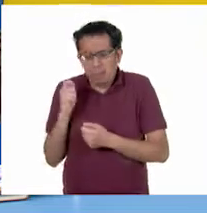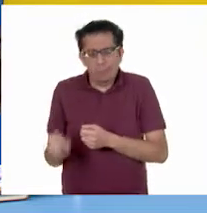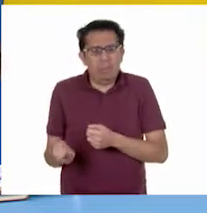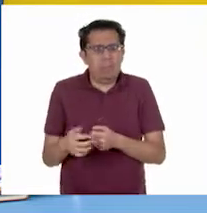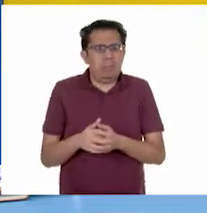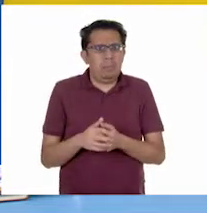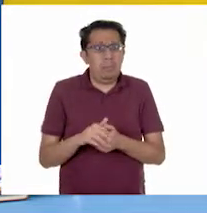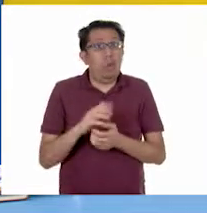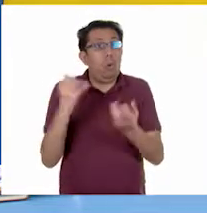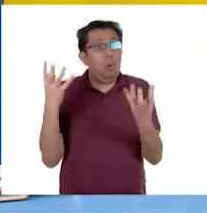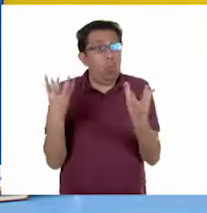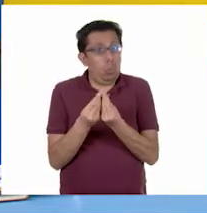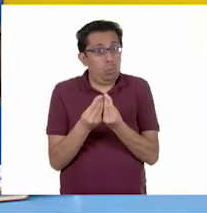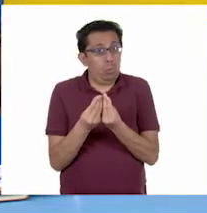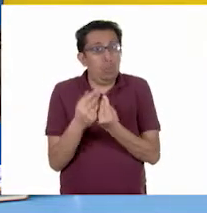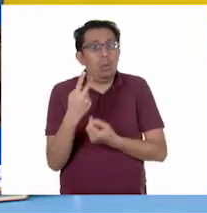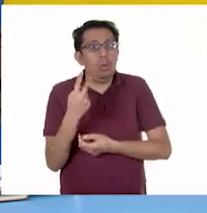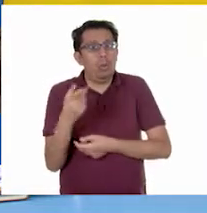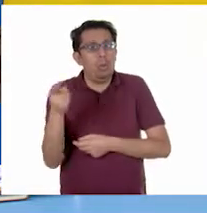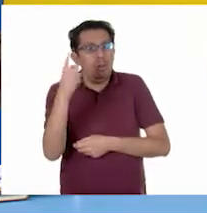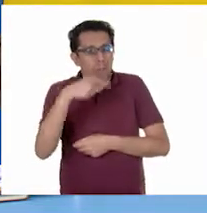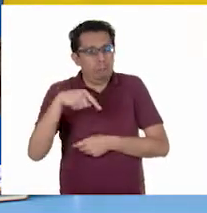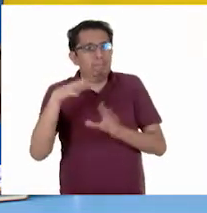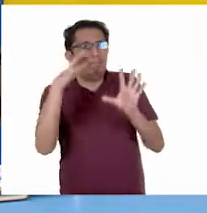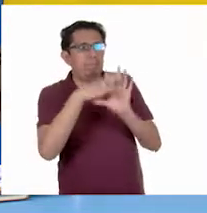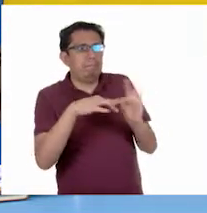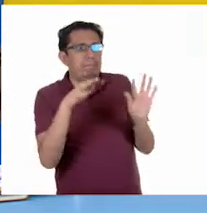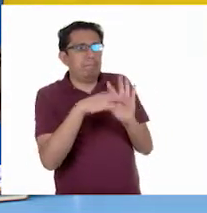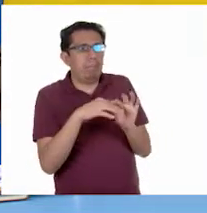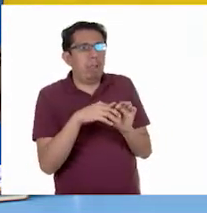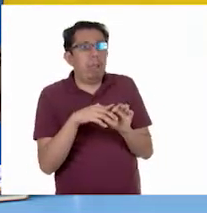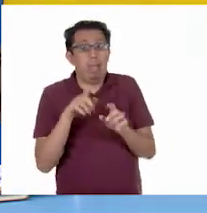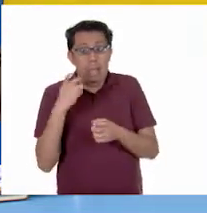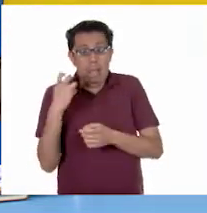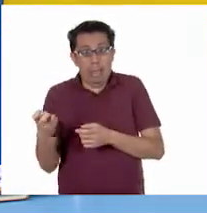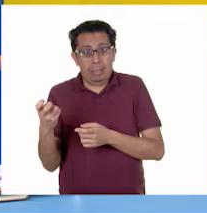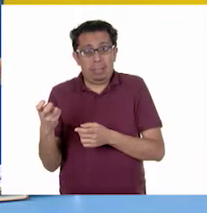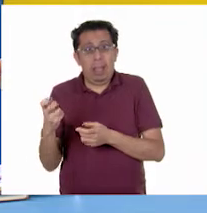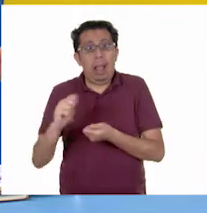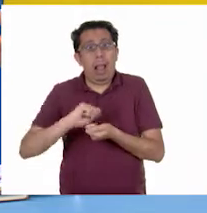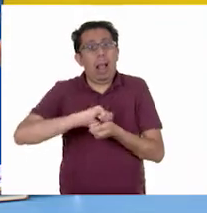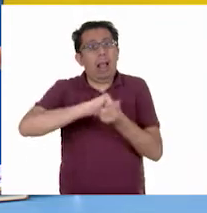y juntos nos van a compartir qué diría si estuviera escrito en